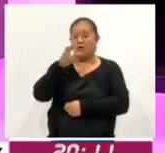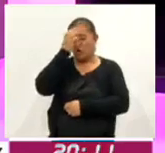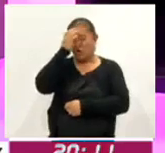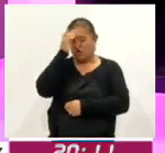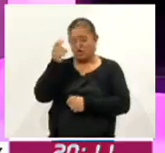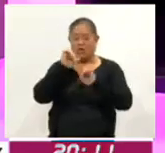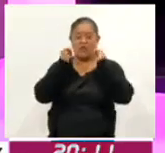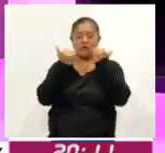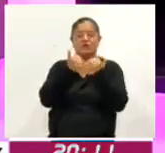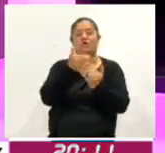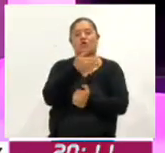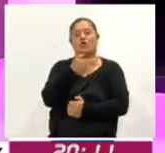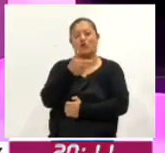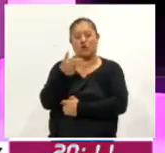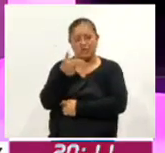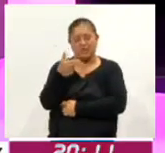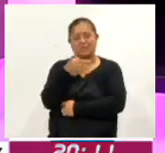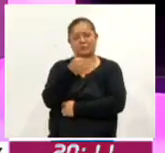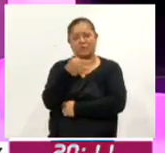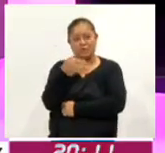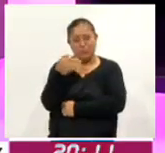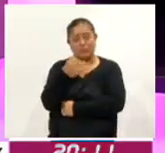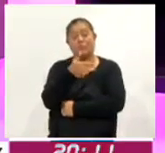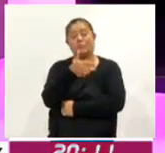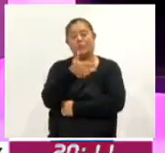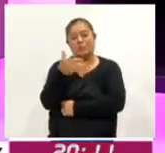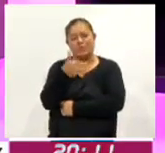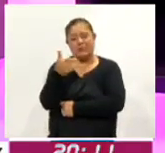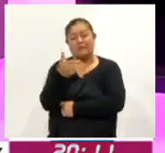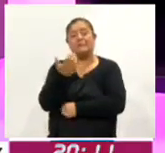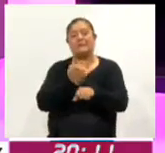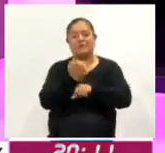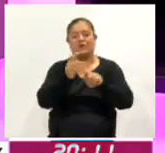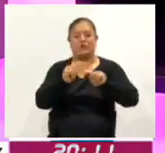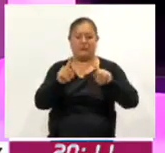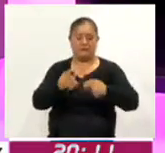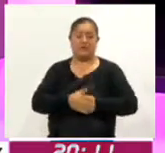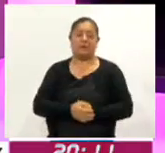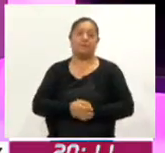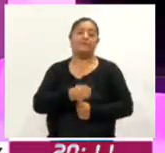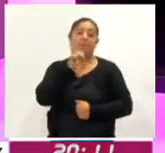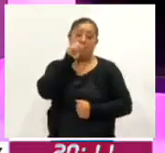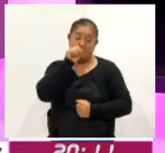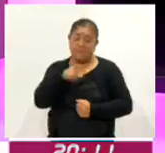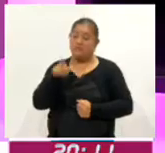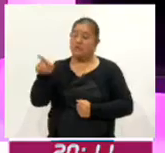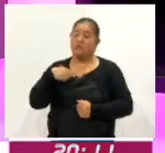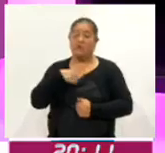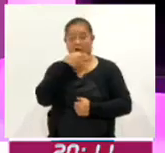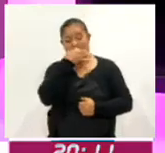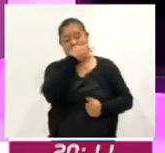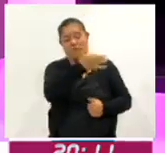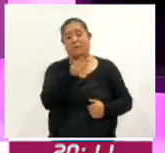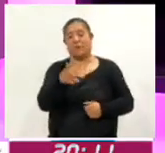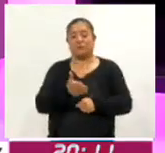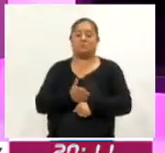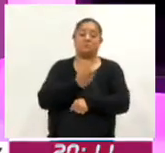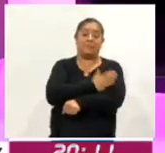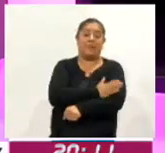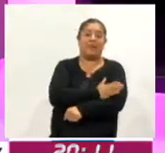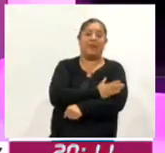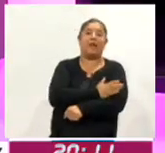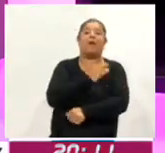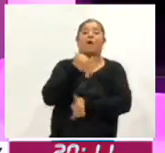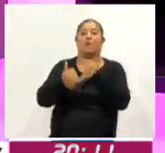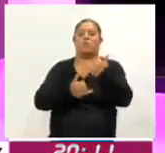y Moteles del Estado de Tlaxcala y también se pronunciaron respecto a los preolímpicos que están a punto de iniciar,